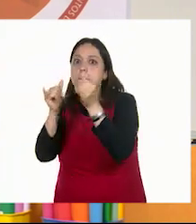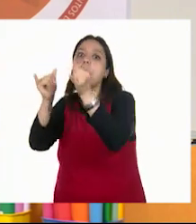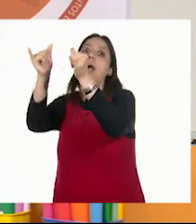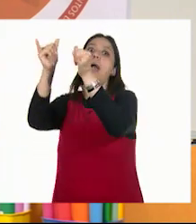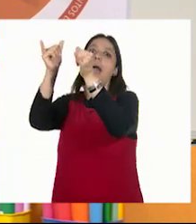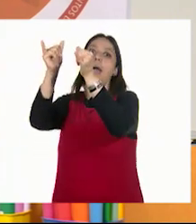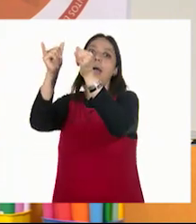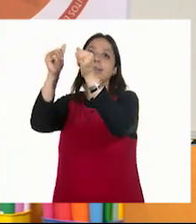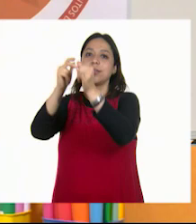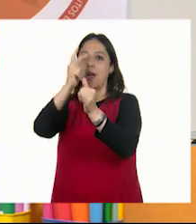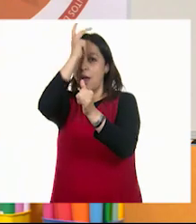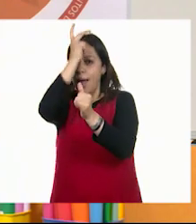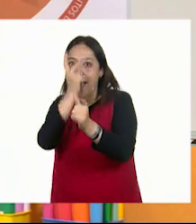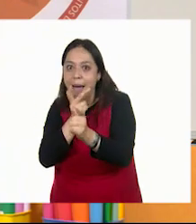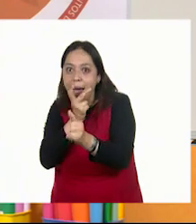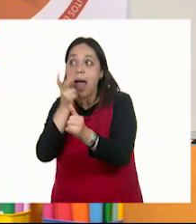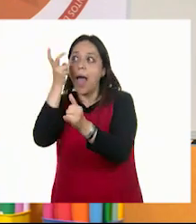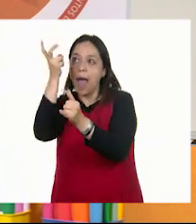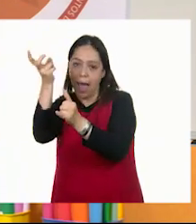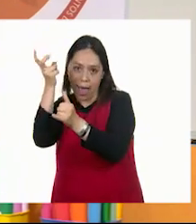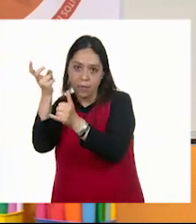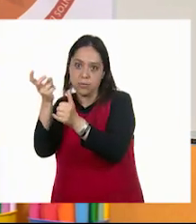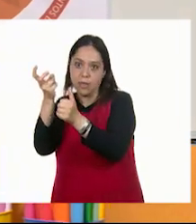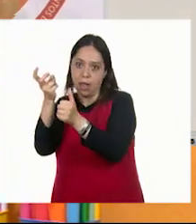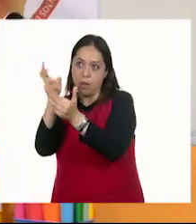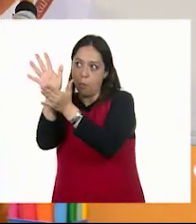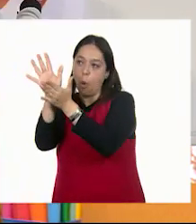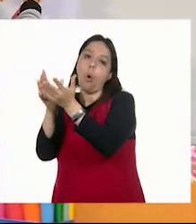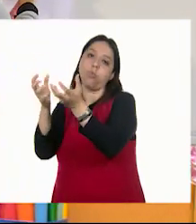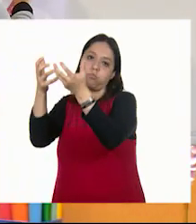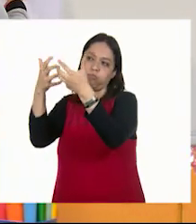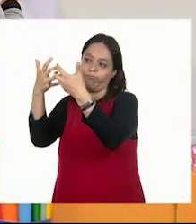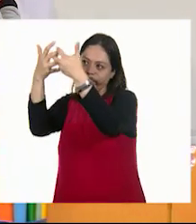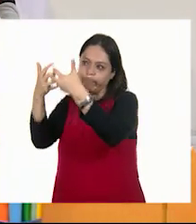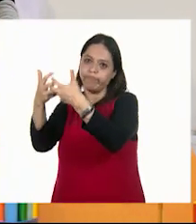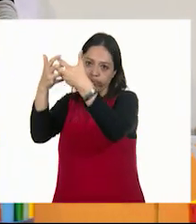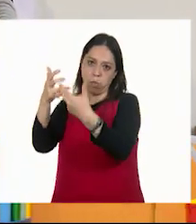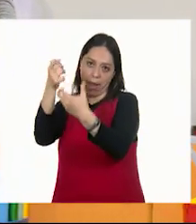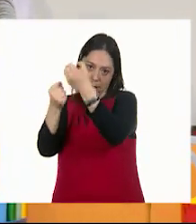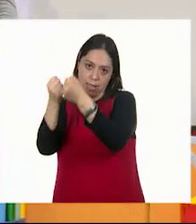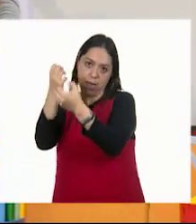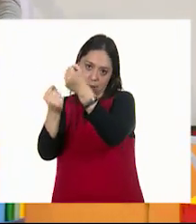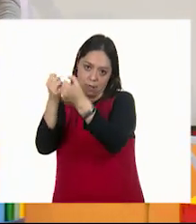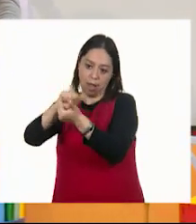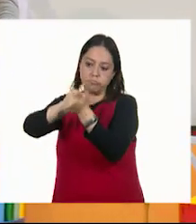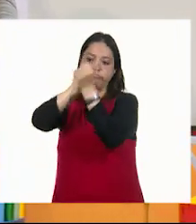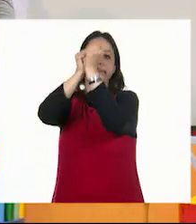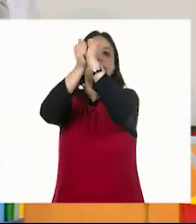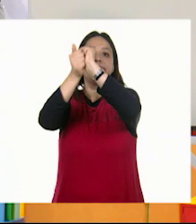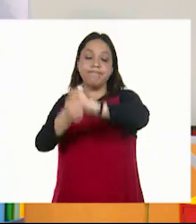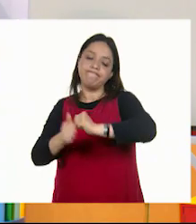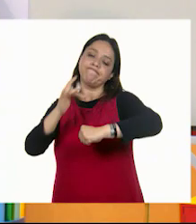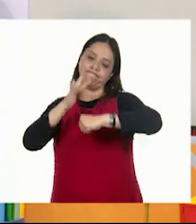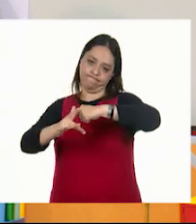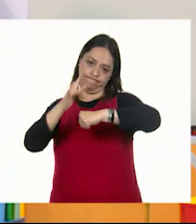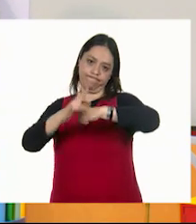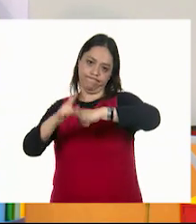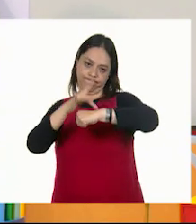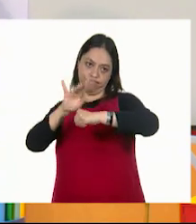cabras. Claro. este queso va por aquí. Muy bien. Lo vamos a poner por aquí.